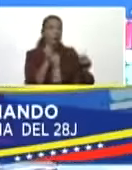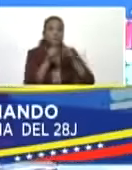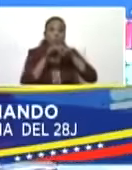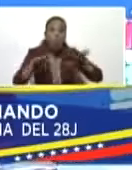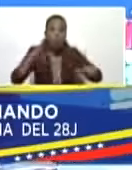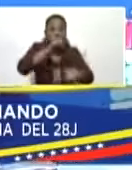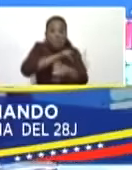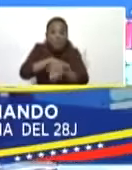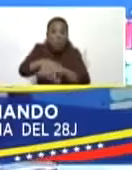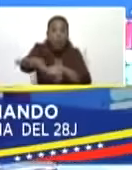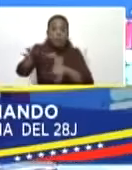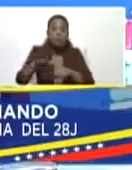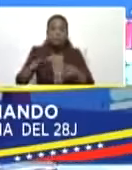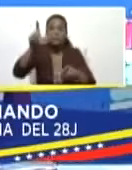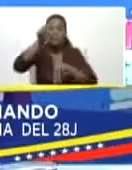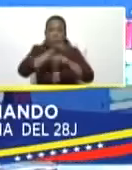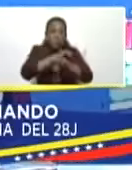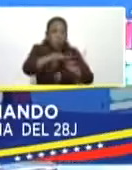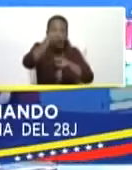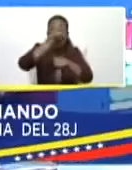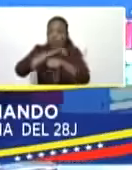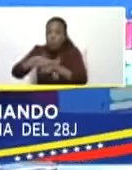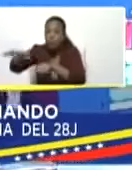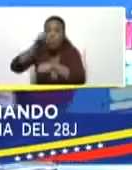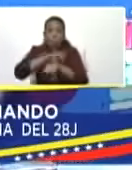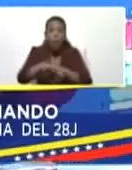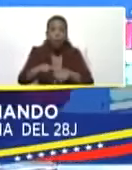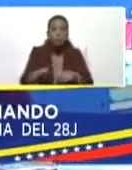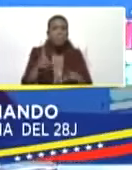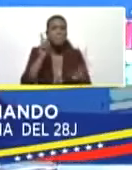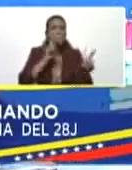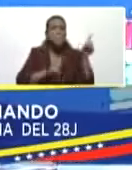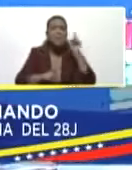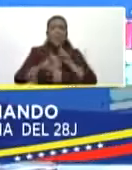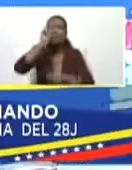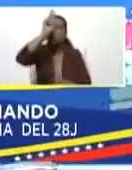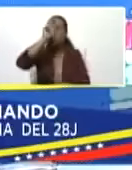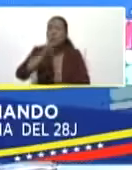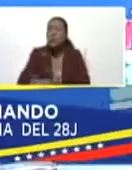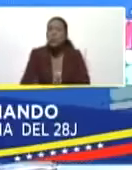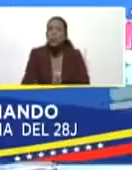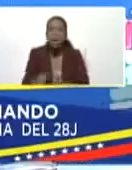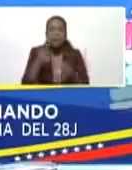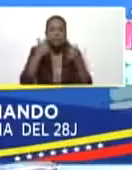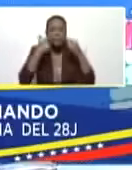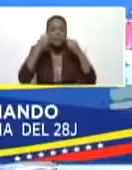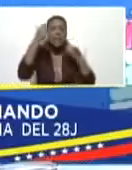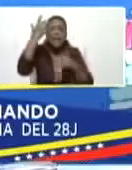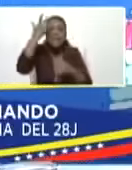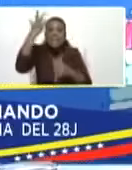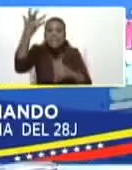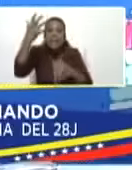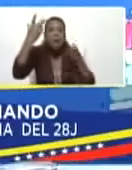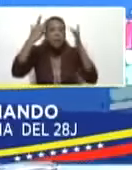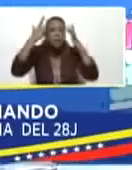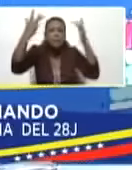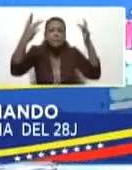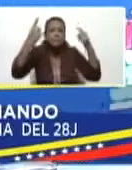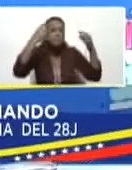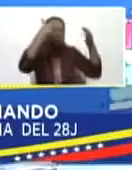influencia hoy en el mundo, y miente todos los días. Tiene un laboratorio de guerra sucia brutal.